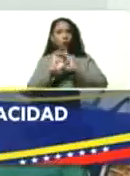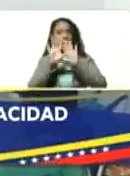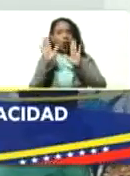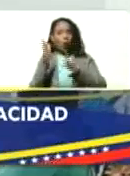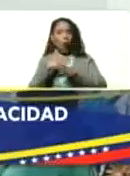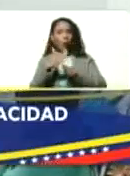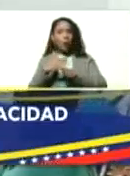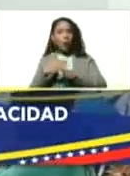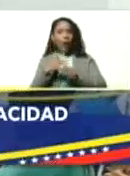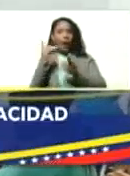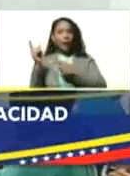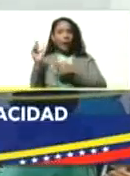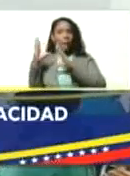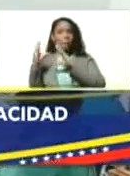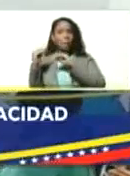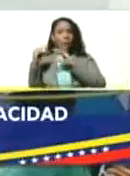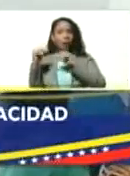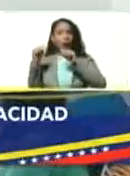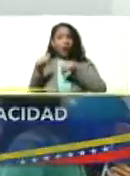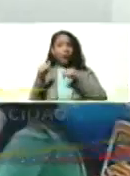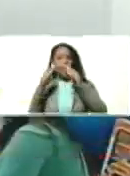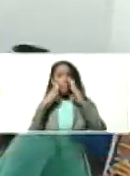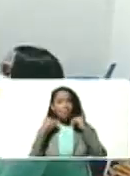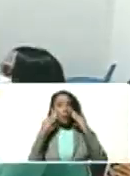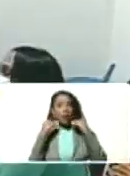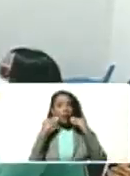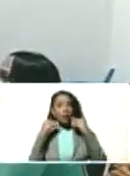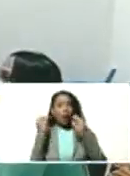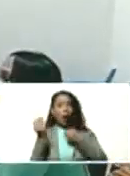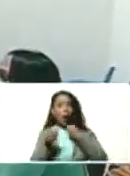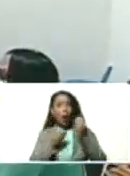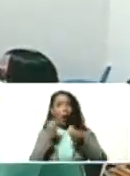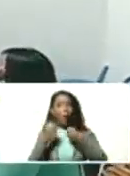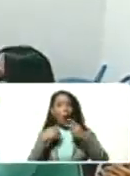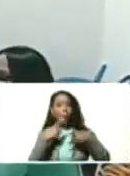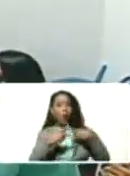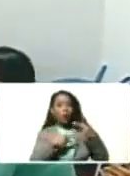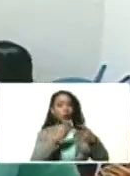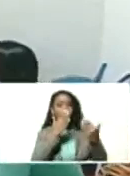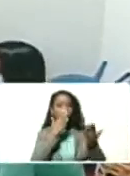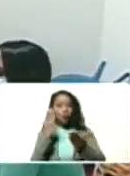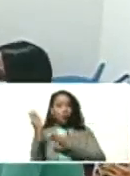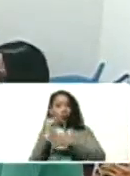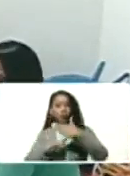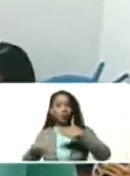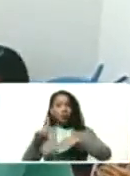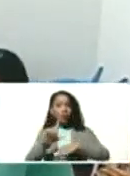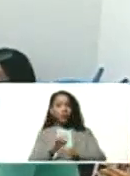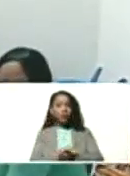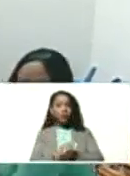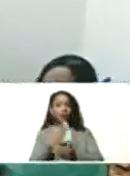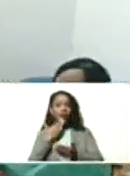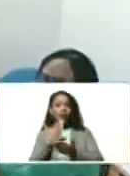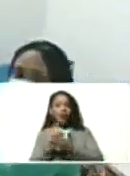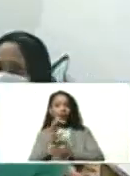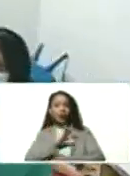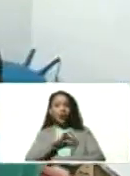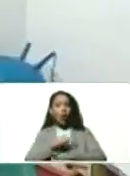ella, que nos hable de esta experiencia, cómo es el proceso. Adelante, licenciada. Gracias, señor